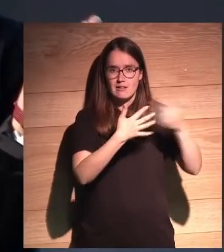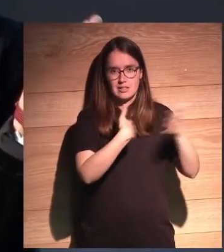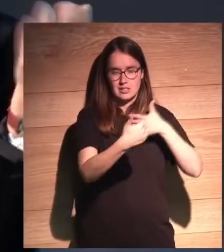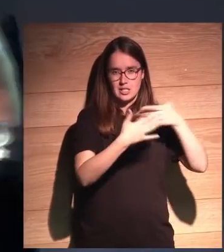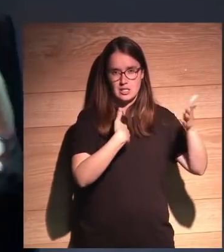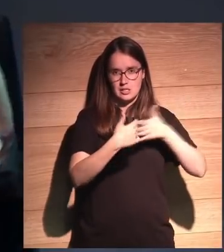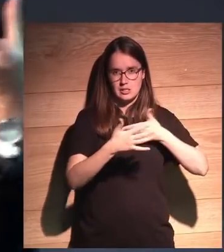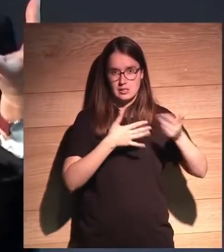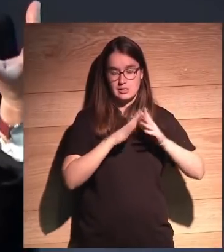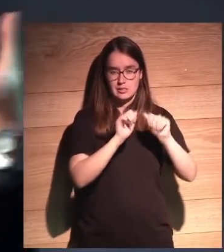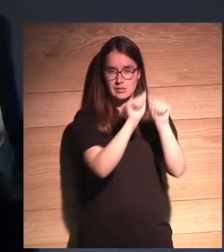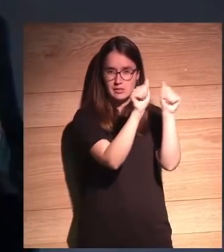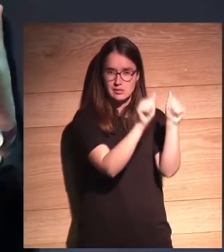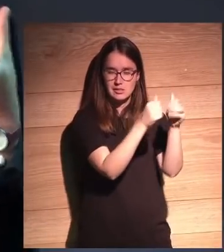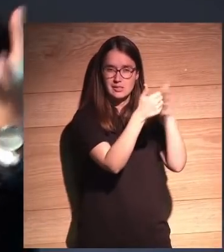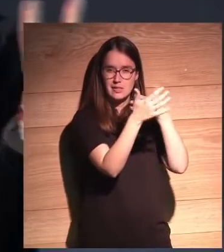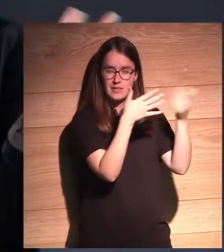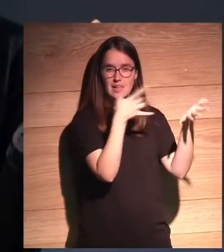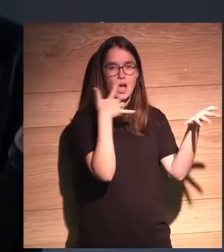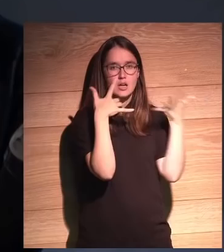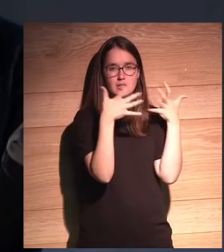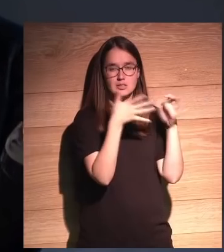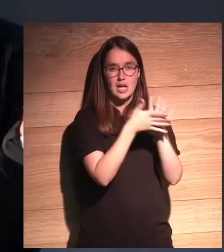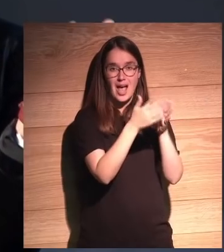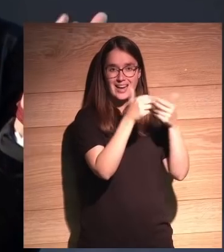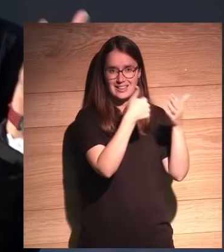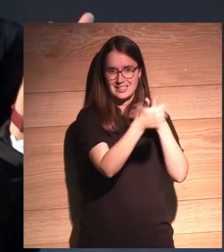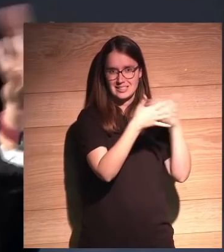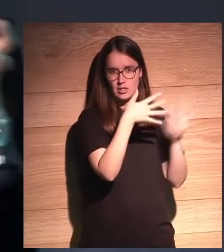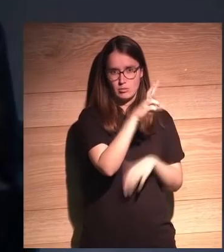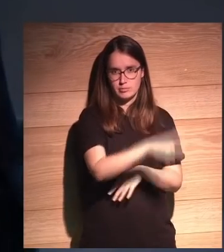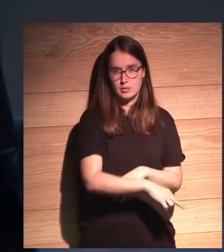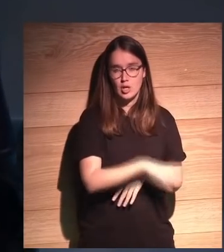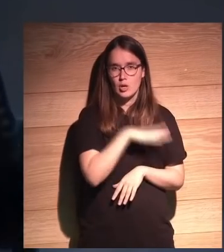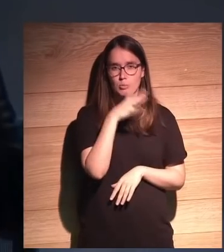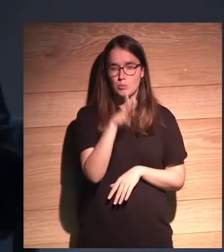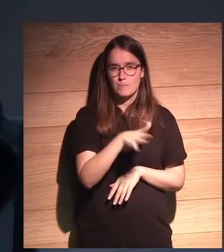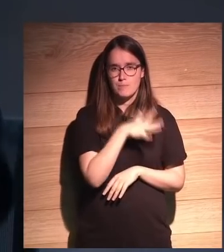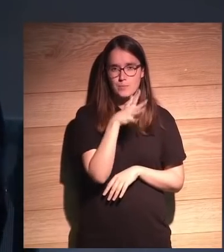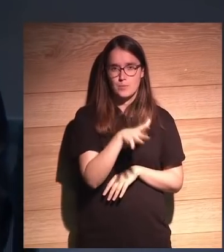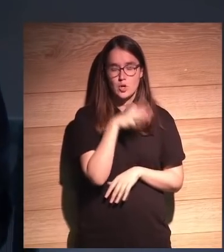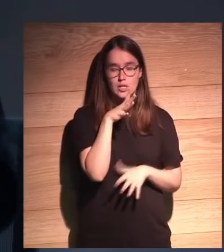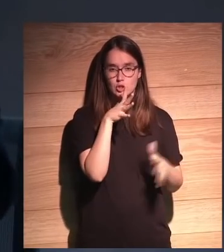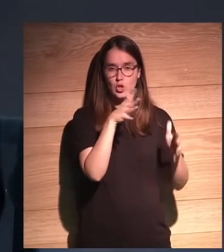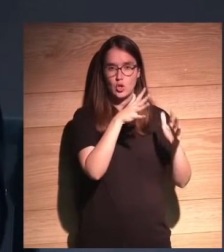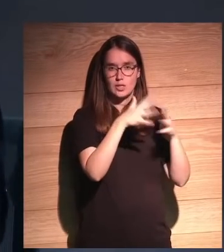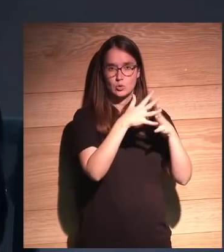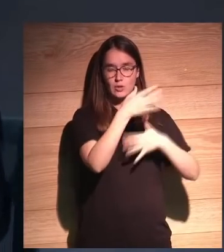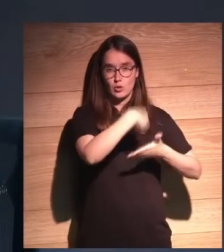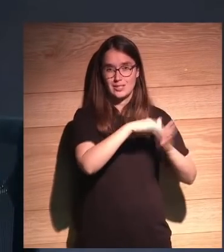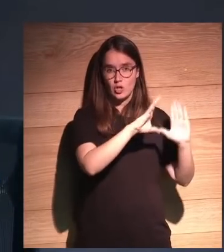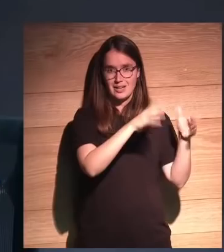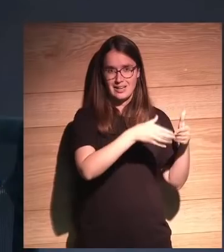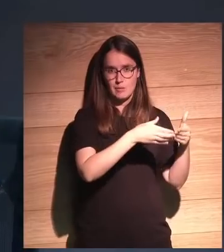artesanales. La concepción del artista, el artista era un artesano. Por eso estaba estructurado dentro del